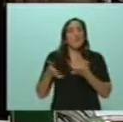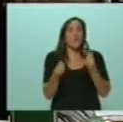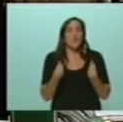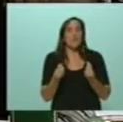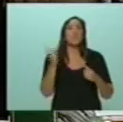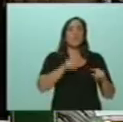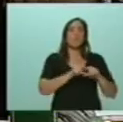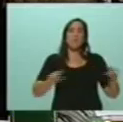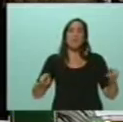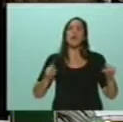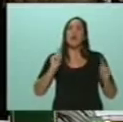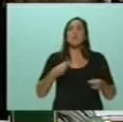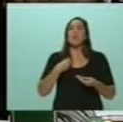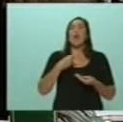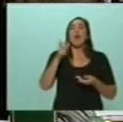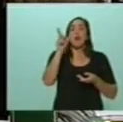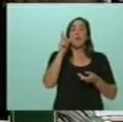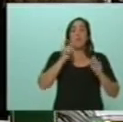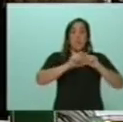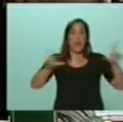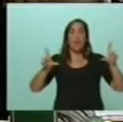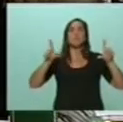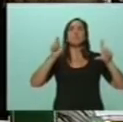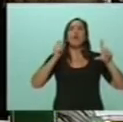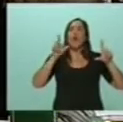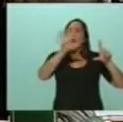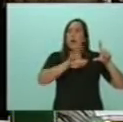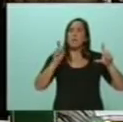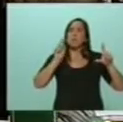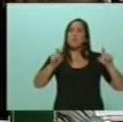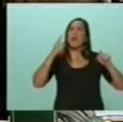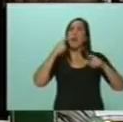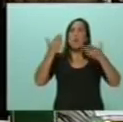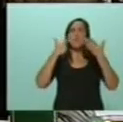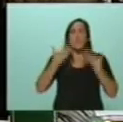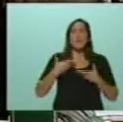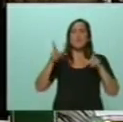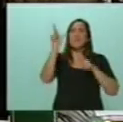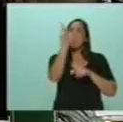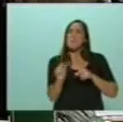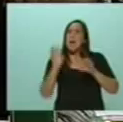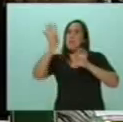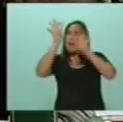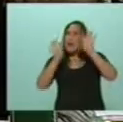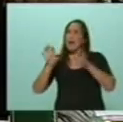recursos públicos y los mapas también de las zonas afectadas, recursos destinados y fotos de los